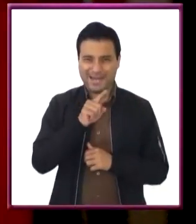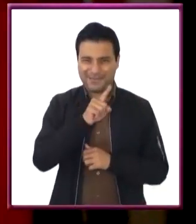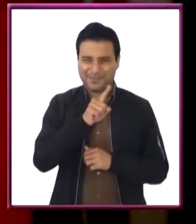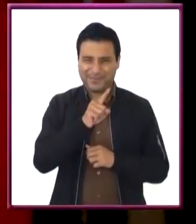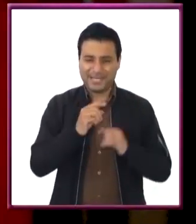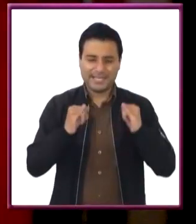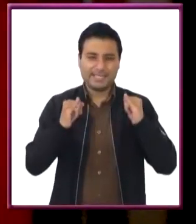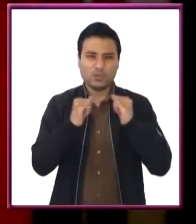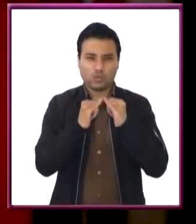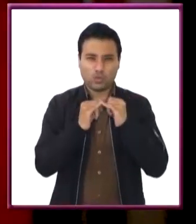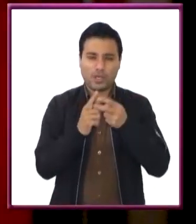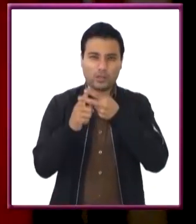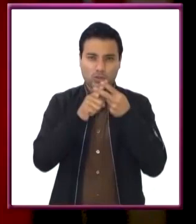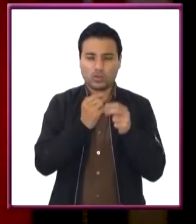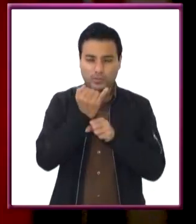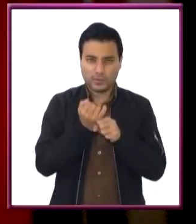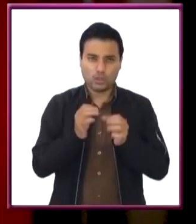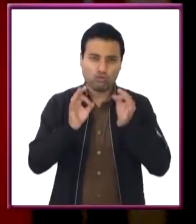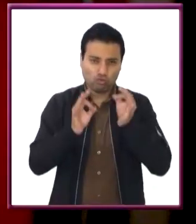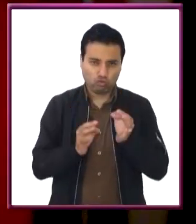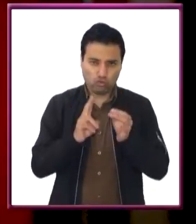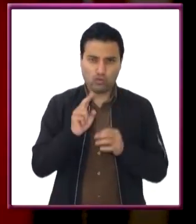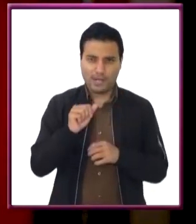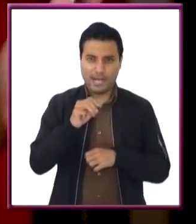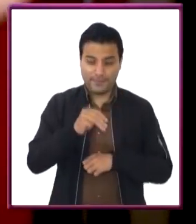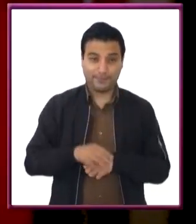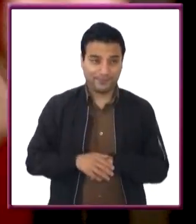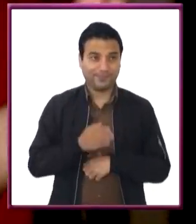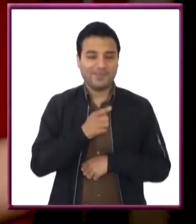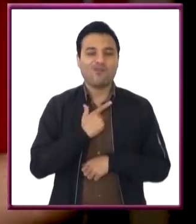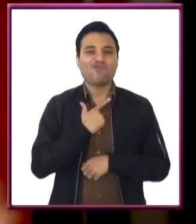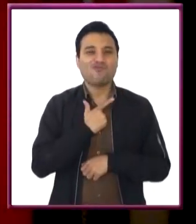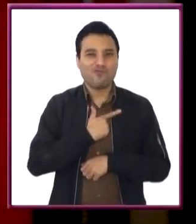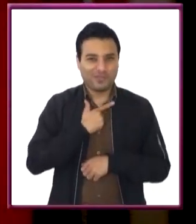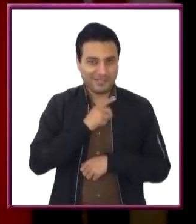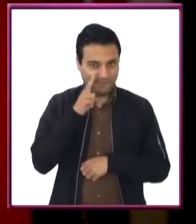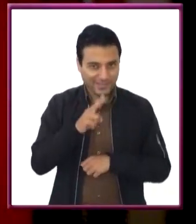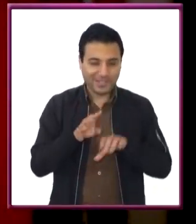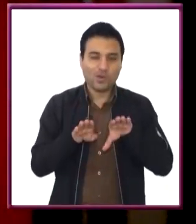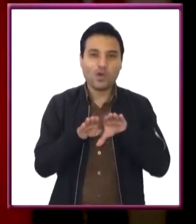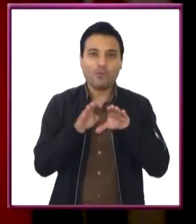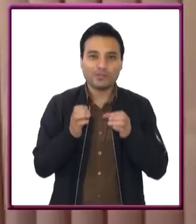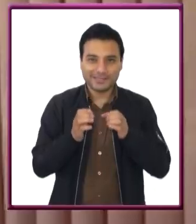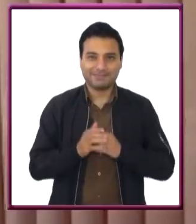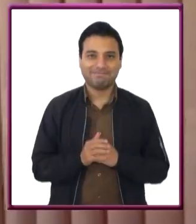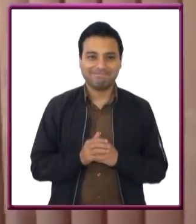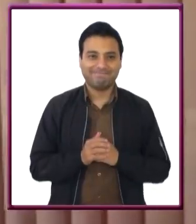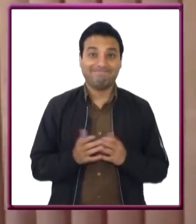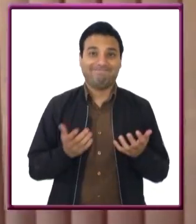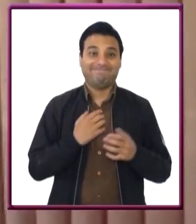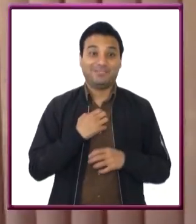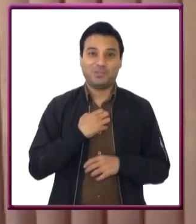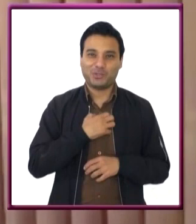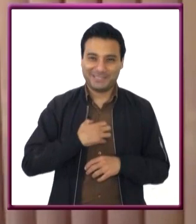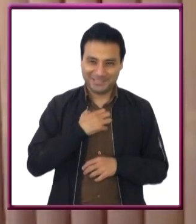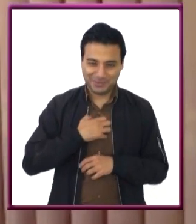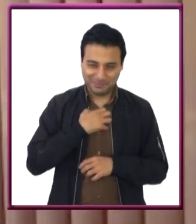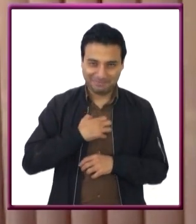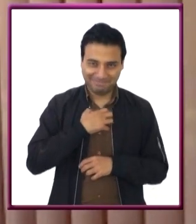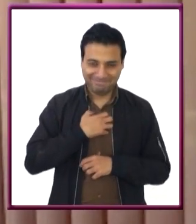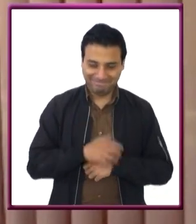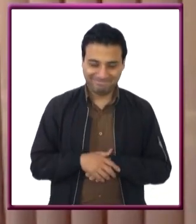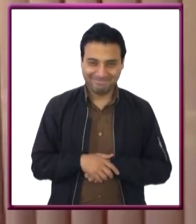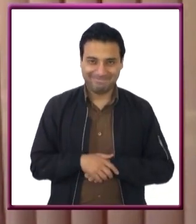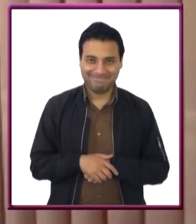y del Programa Espacial Universitario de la Universidad Nacional Autónoma de México. Alejandro, qué gusto verte, ¿cómo estás? No, pues Ernesto, muy contento de estar